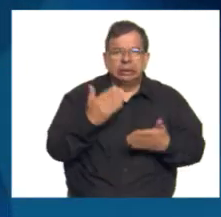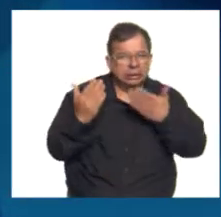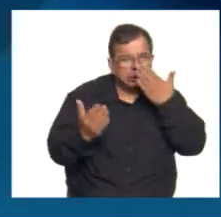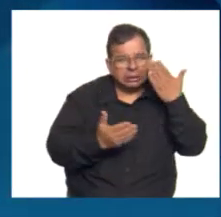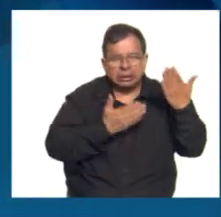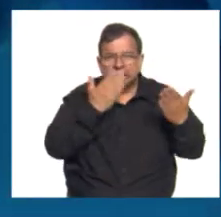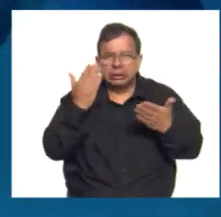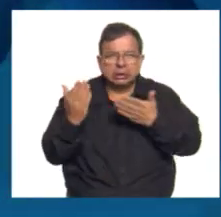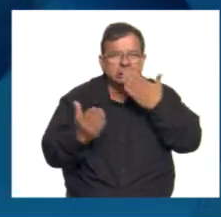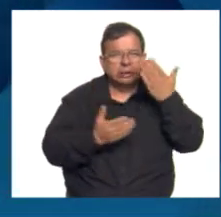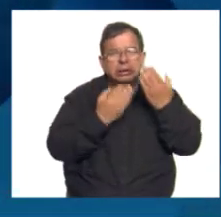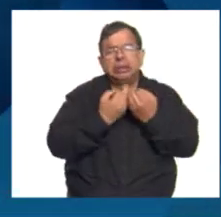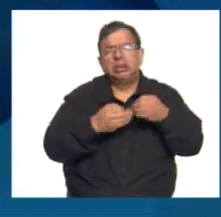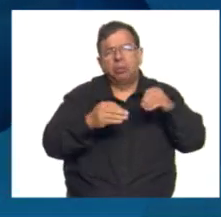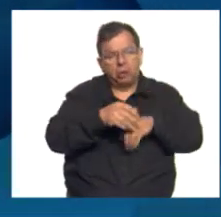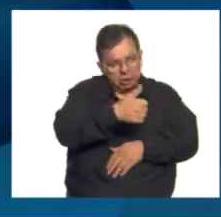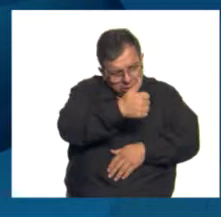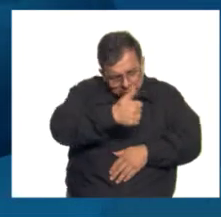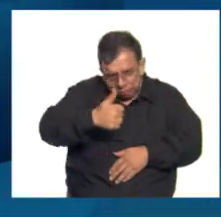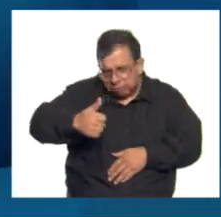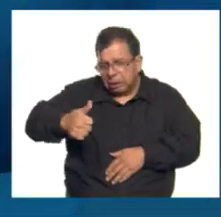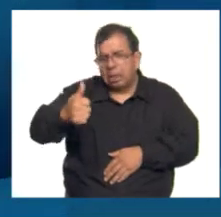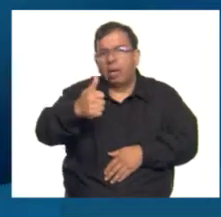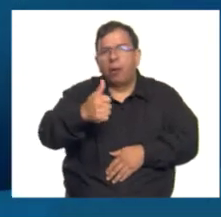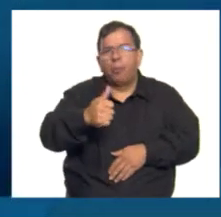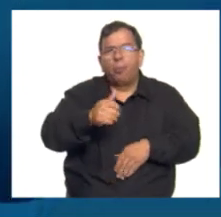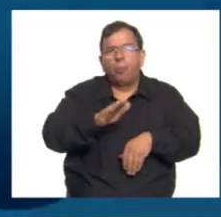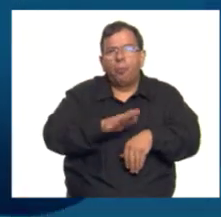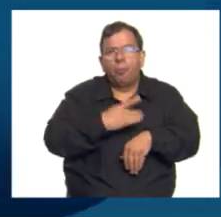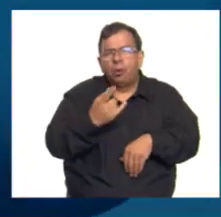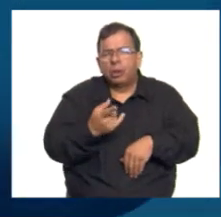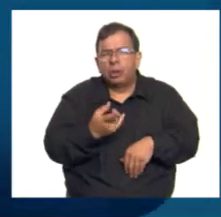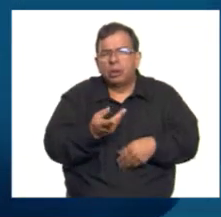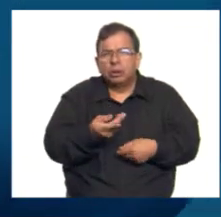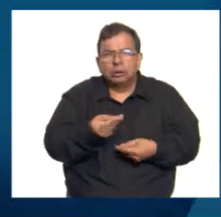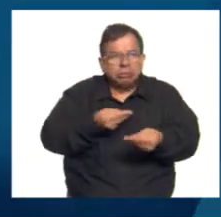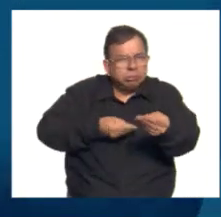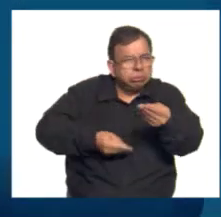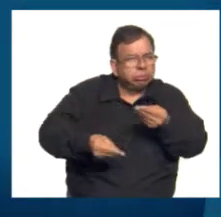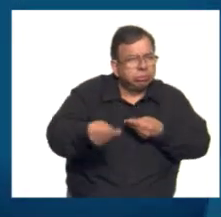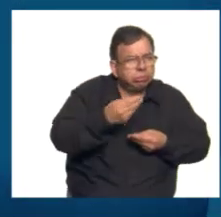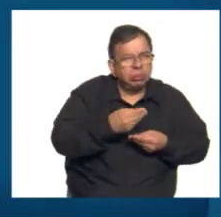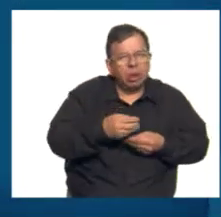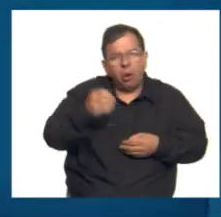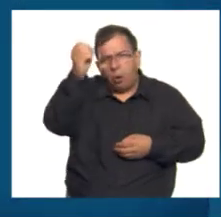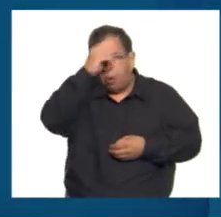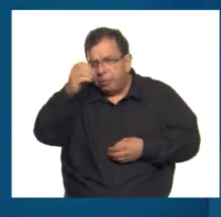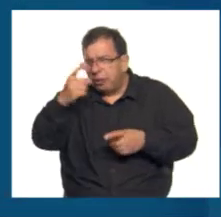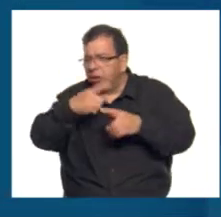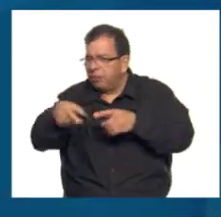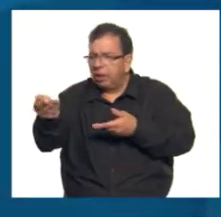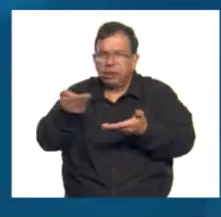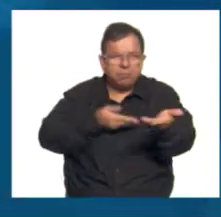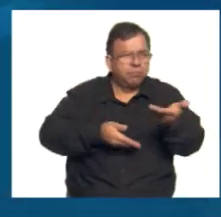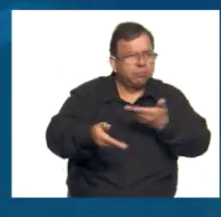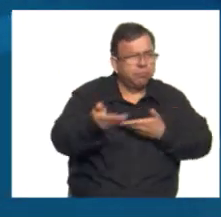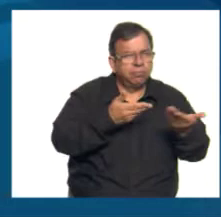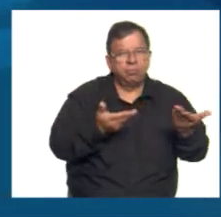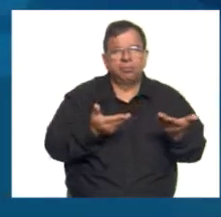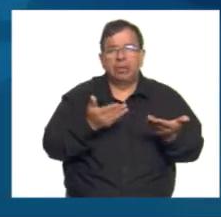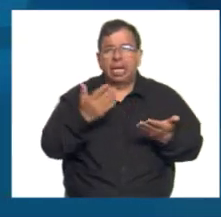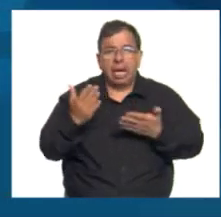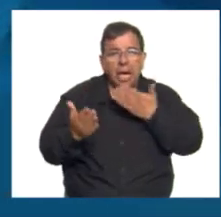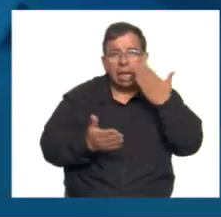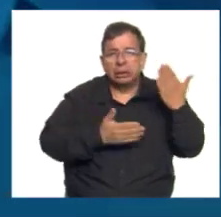importante para cada persona, ya que nos permite intercambiar y o discutir opiniones de distintos temas. El